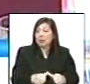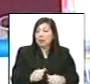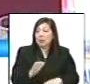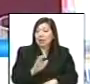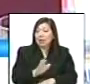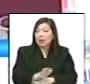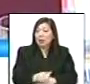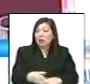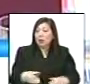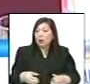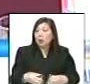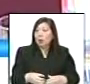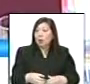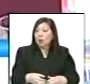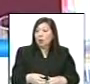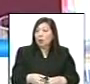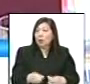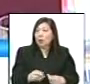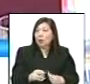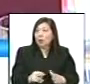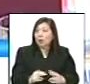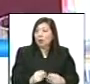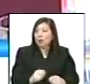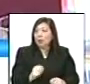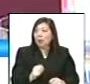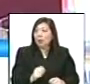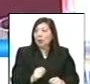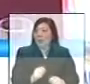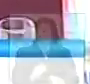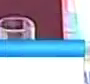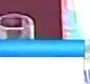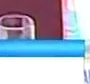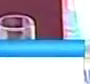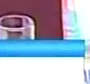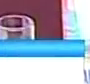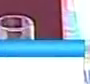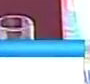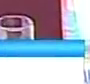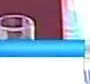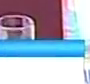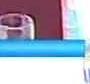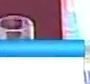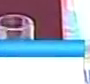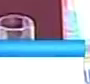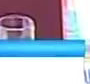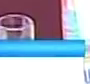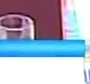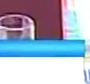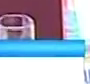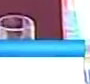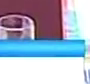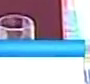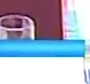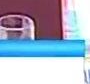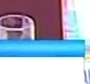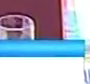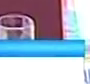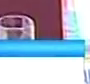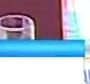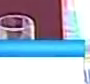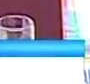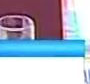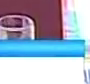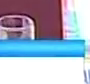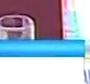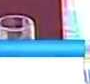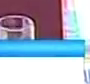tarde a la subcomisión de a la comisión de levantamiento de inmunidad parlamentaria. No sé realmente cuáles son las prioridades de